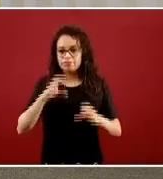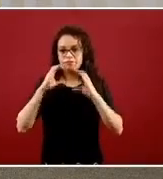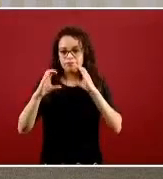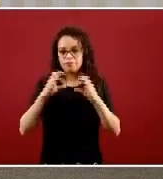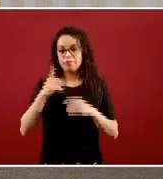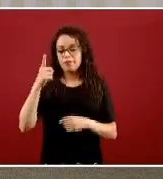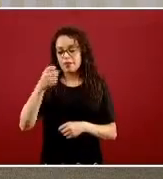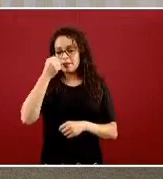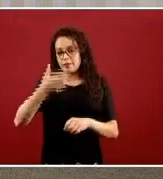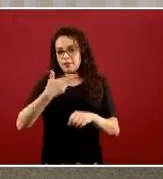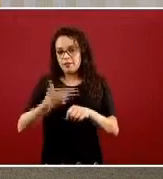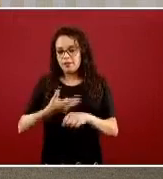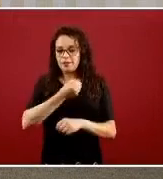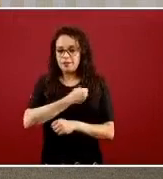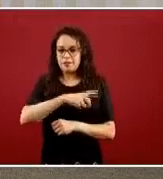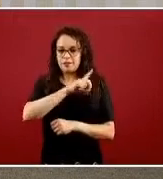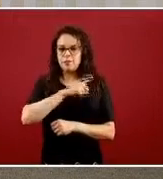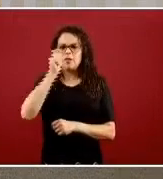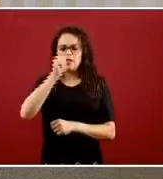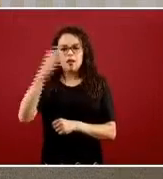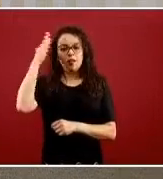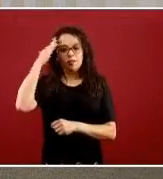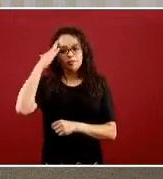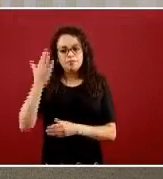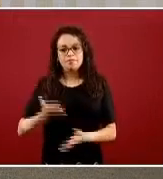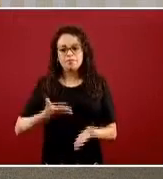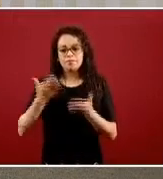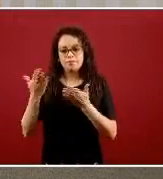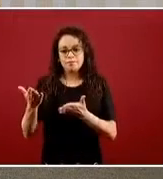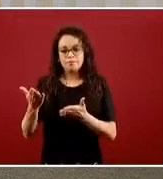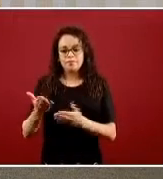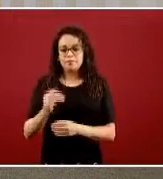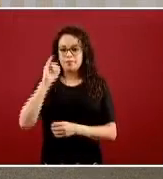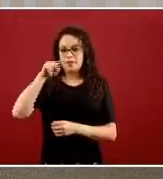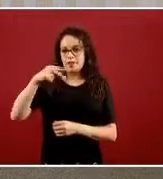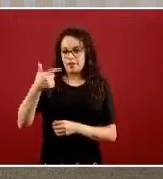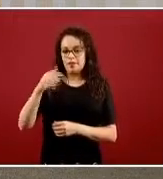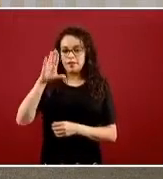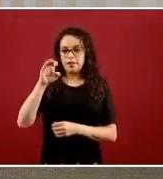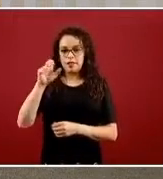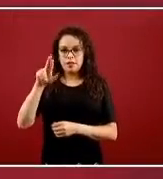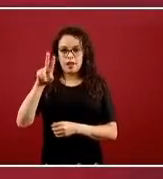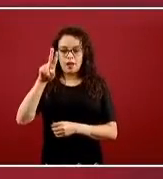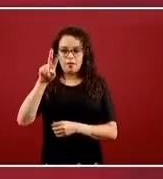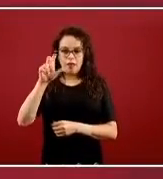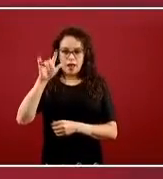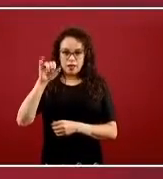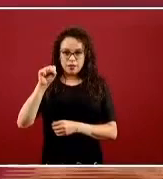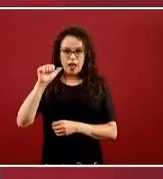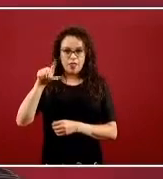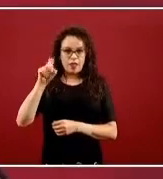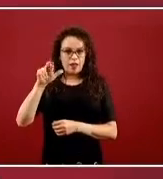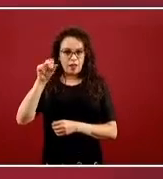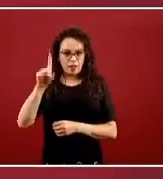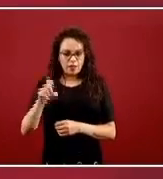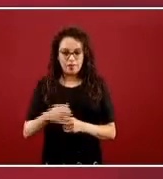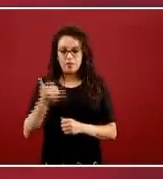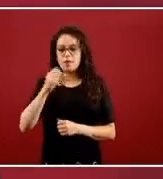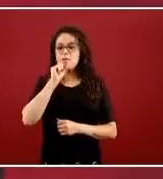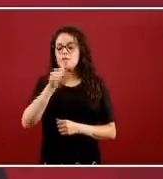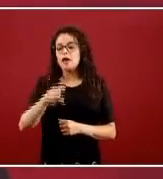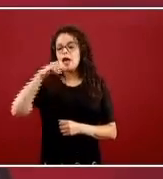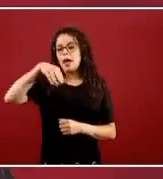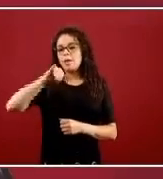Secretaría de Salud, quien encabeza esta dirección es el ingeniero César Vélez Andrade, pero también a Emiliano